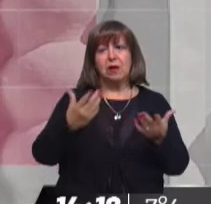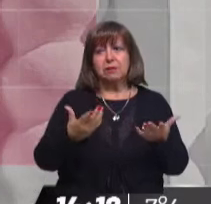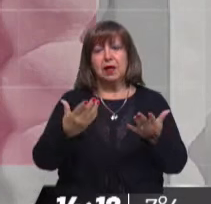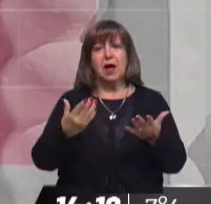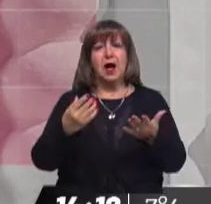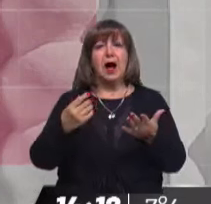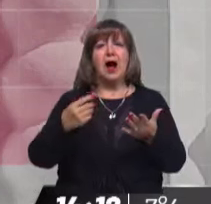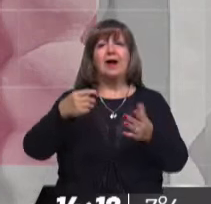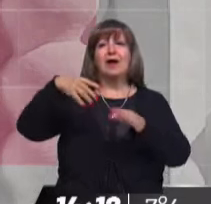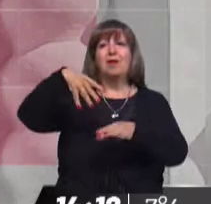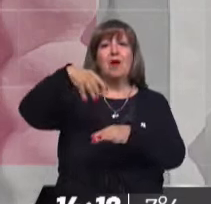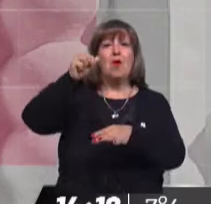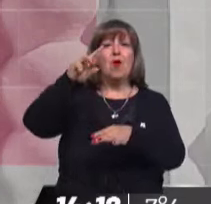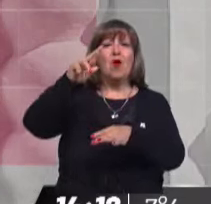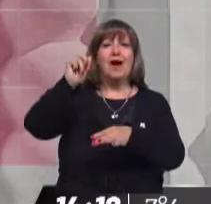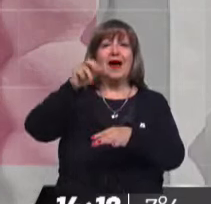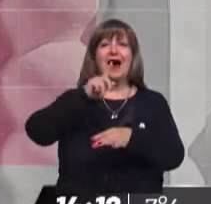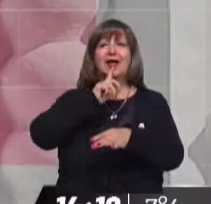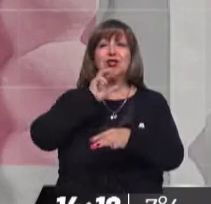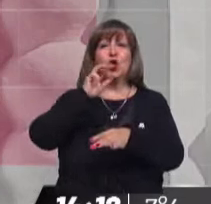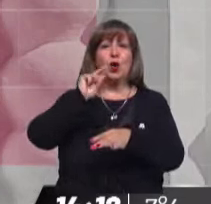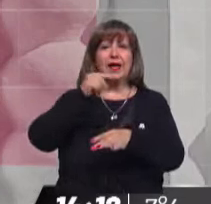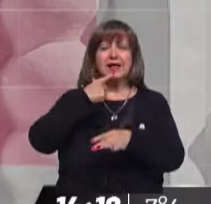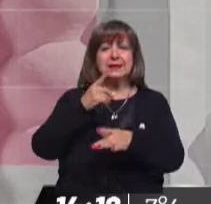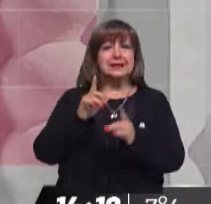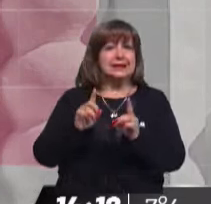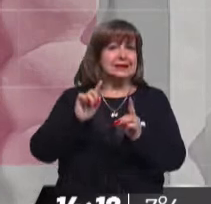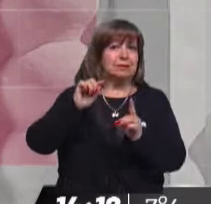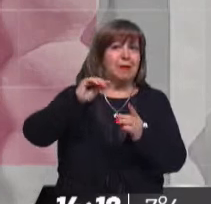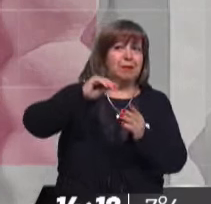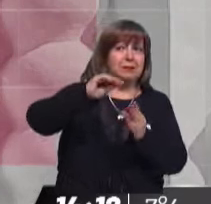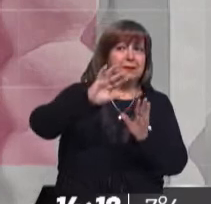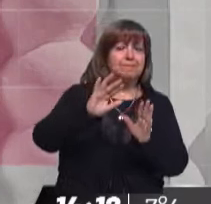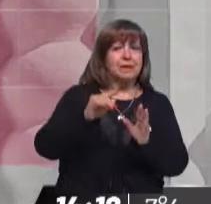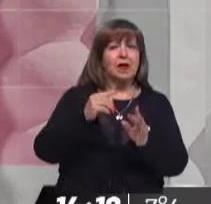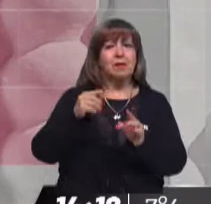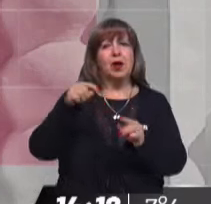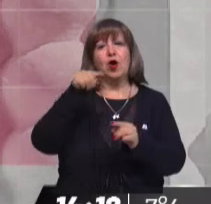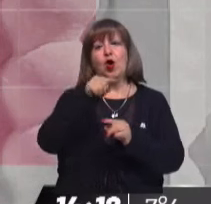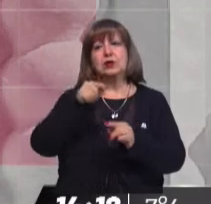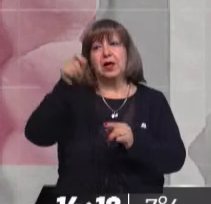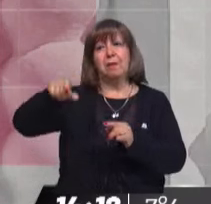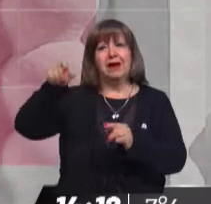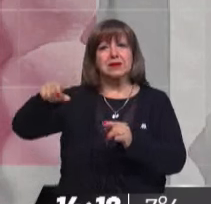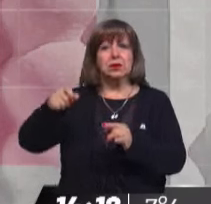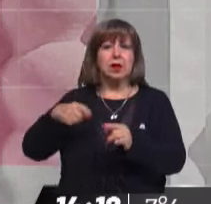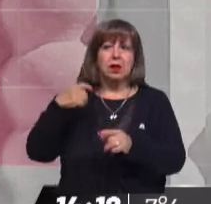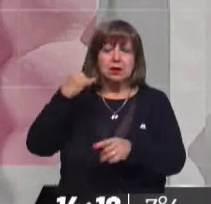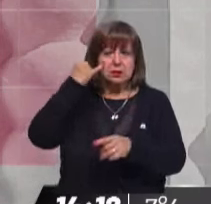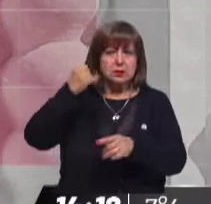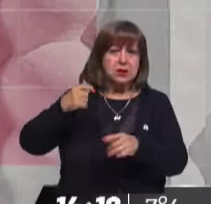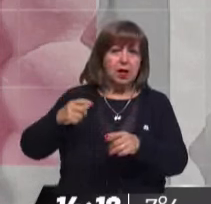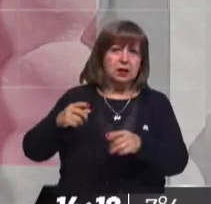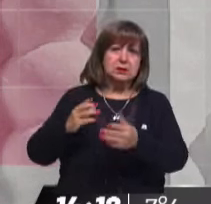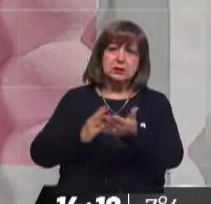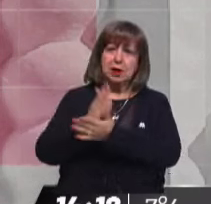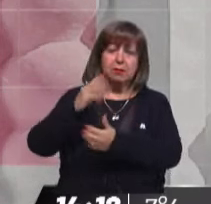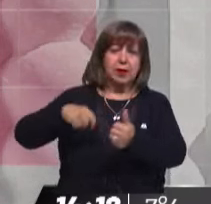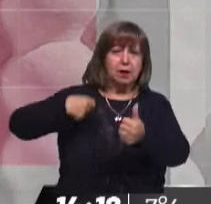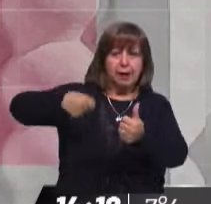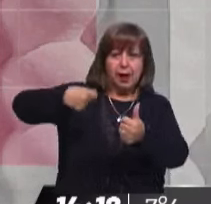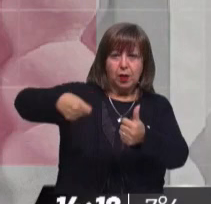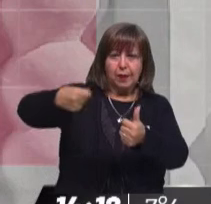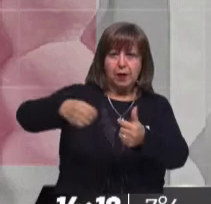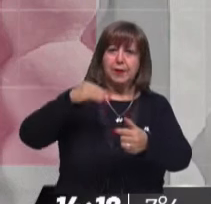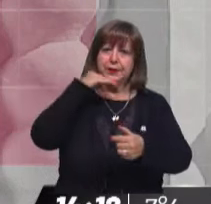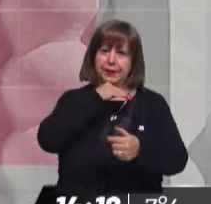toda una serie de moratorias e inclusiones en el sistema previsional que ha ido en desmedro de quienes han hecho todos los aportes en tiempo y forma. Y la